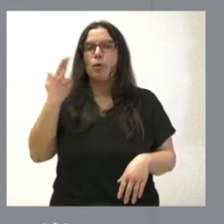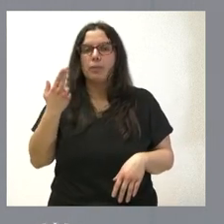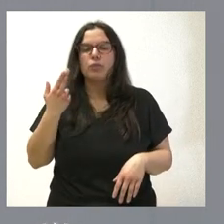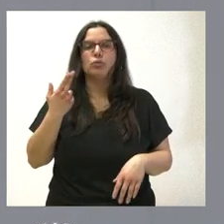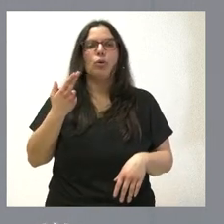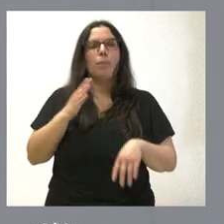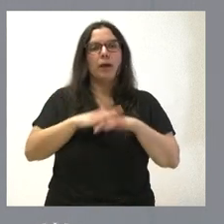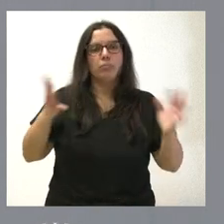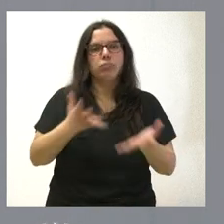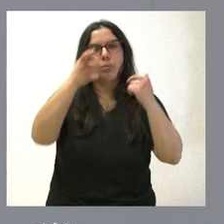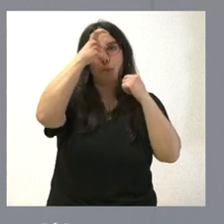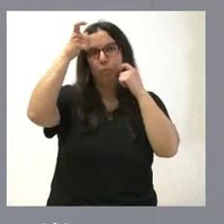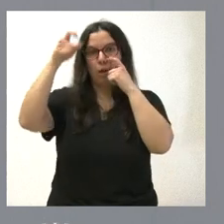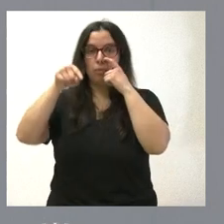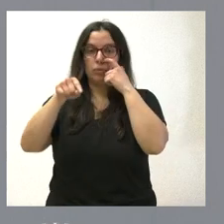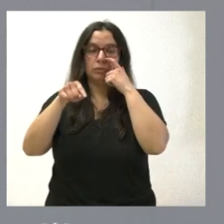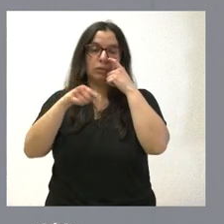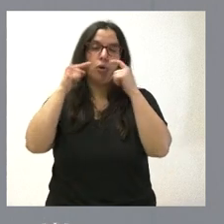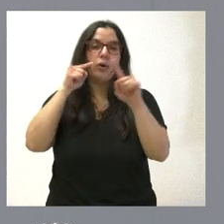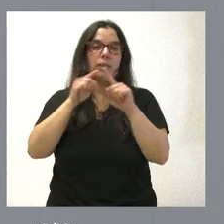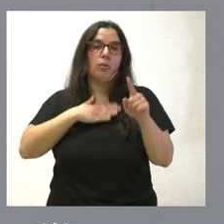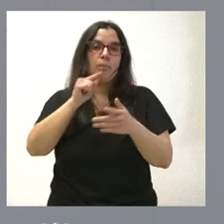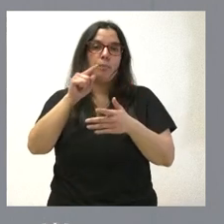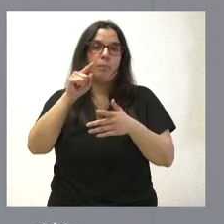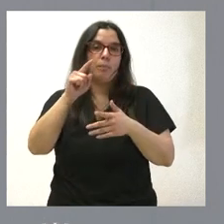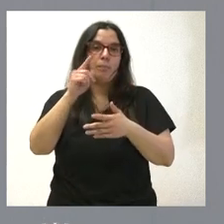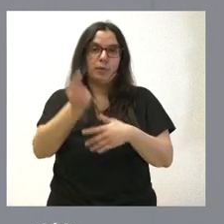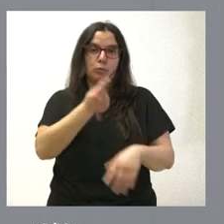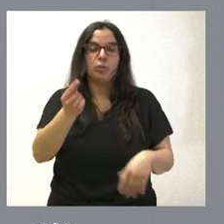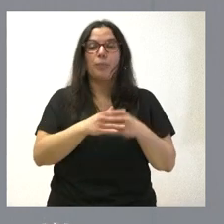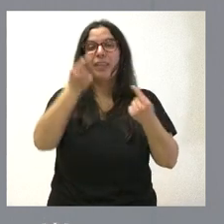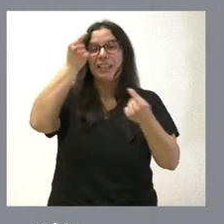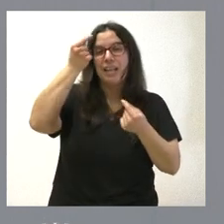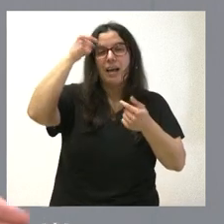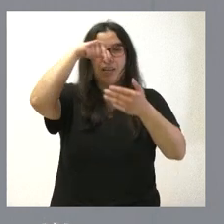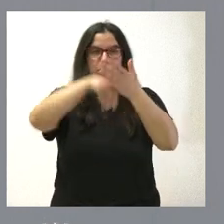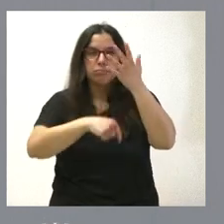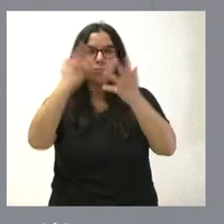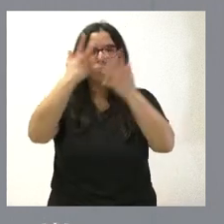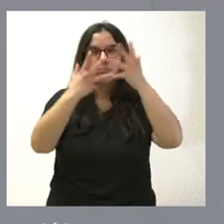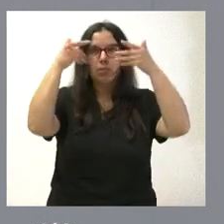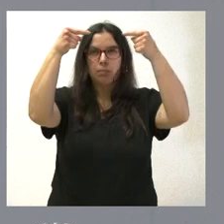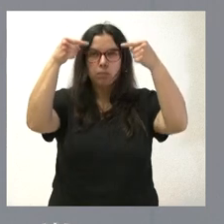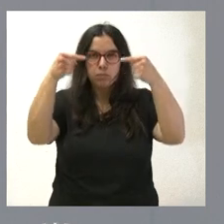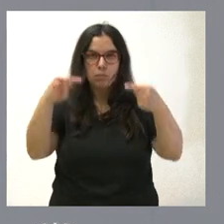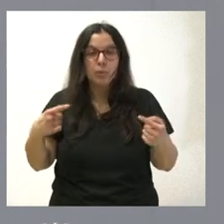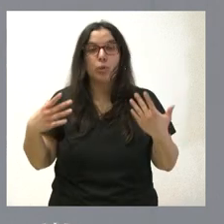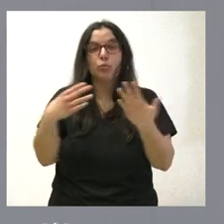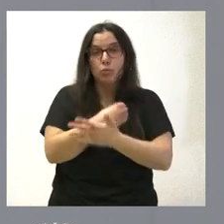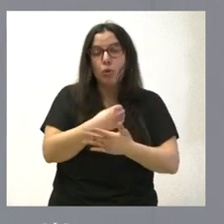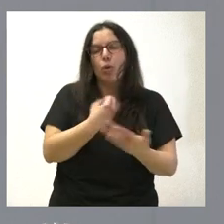rural que es lo que pretendemos con estos presupuestos el detalle concreto de las cuentas y de las partidas pues lógicamente